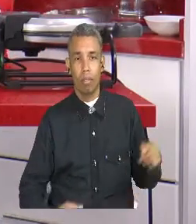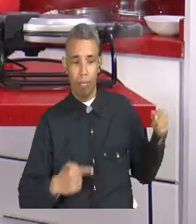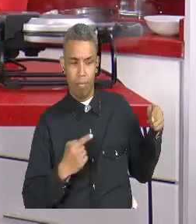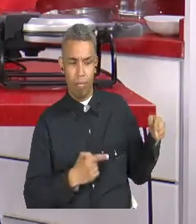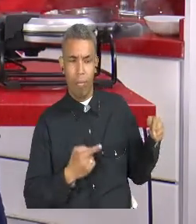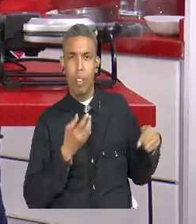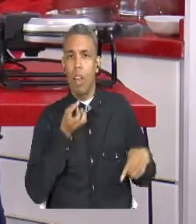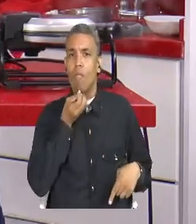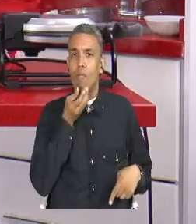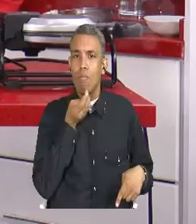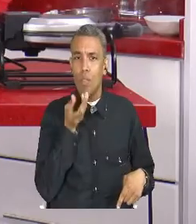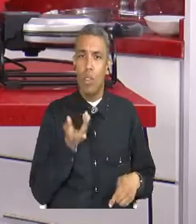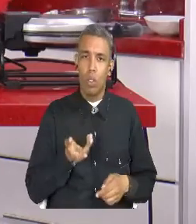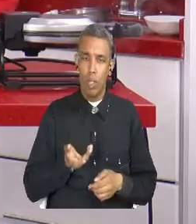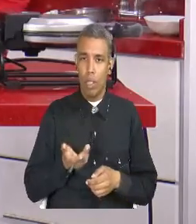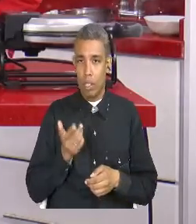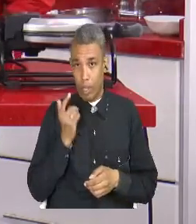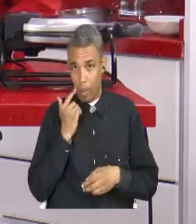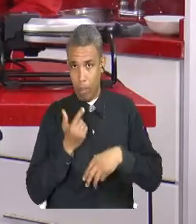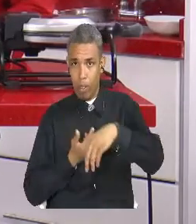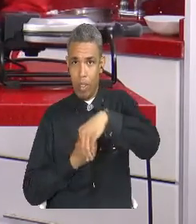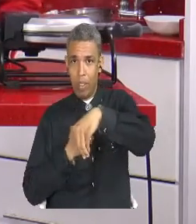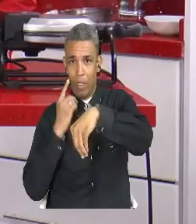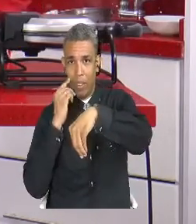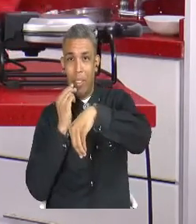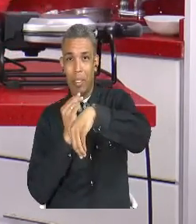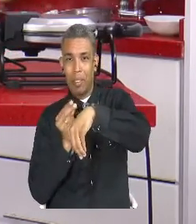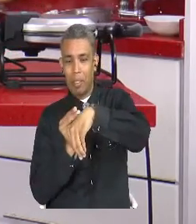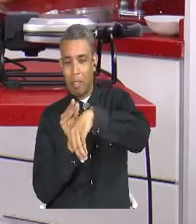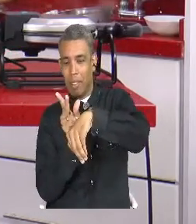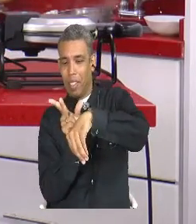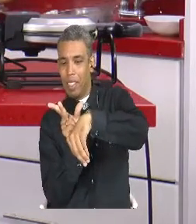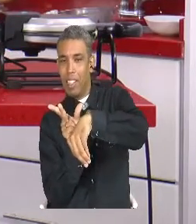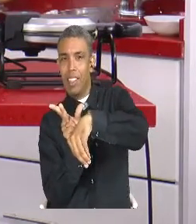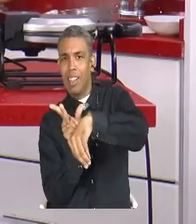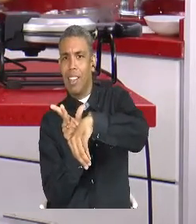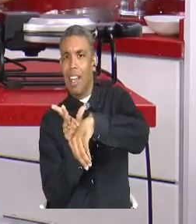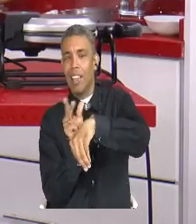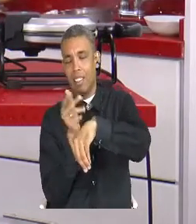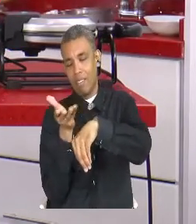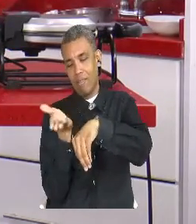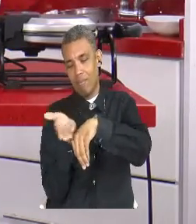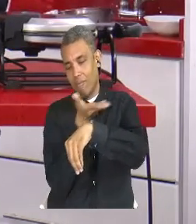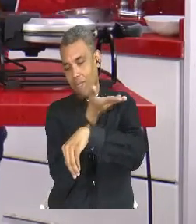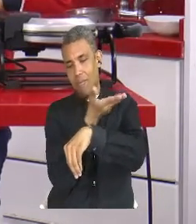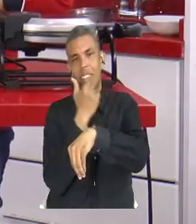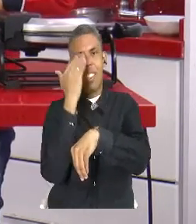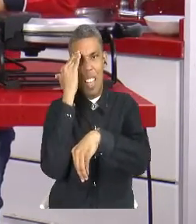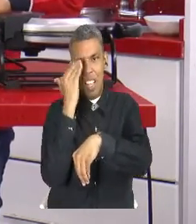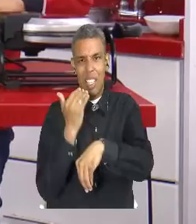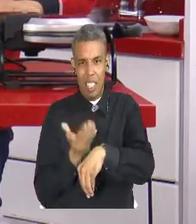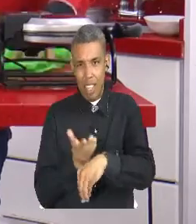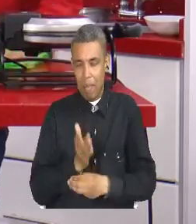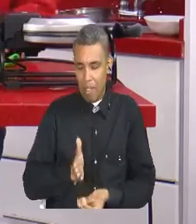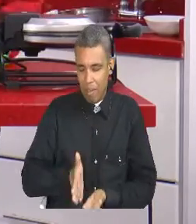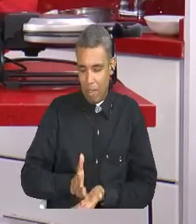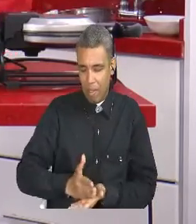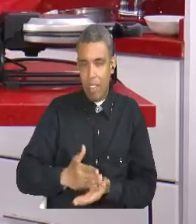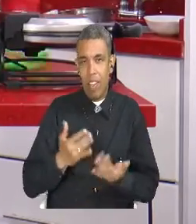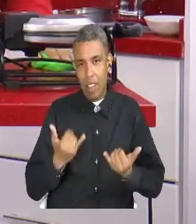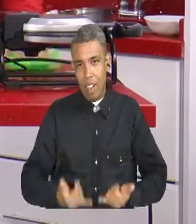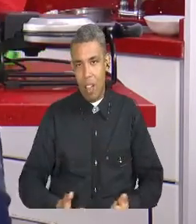corte, sabe que tiene que quitar primero las hojitas, entonces esto... El melocotón, ya con esa fresa, ahora ponemos el melón. Ok, a